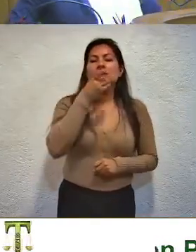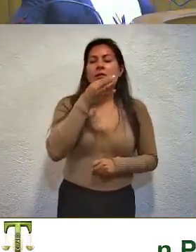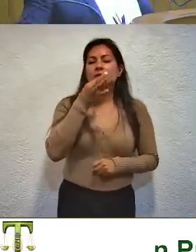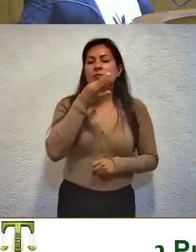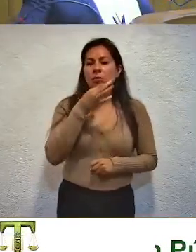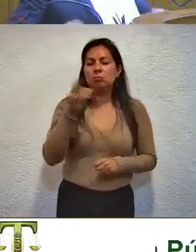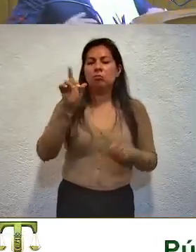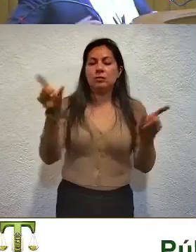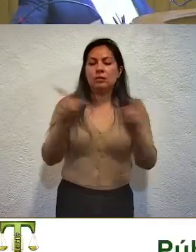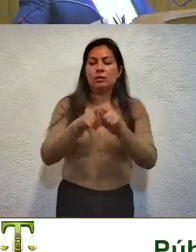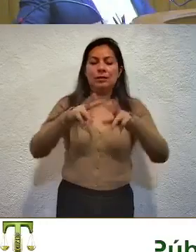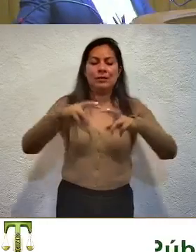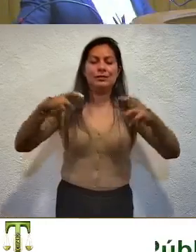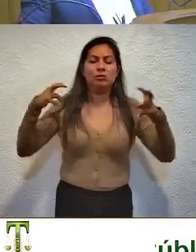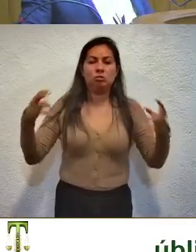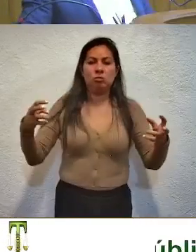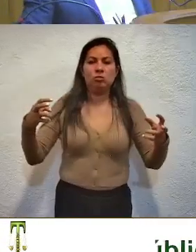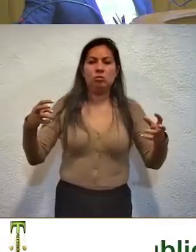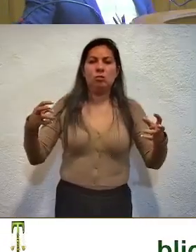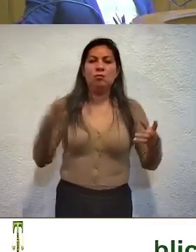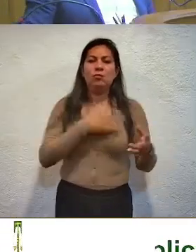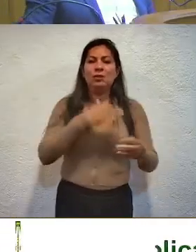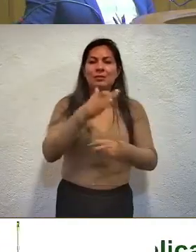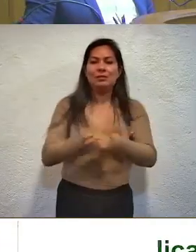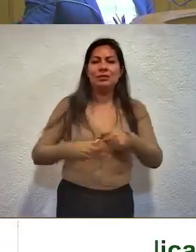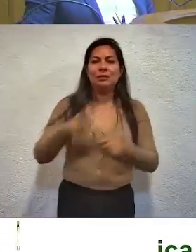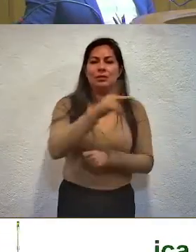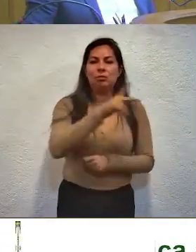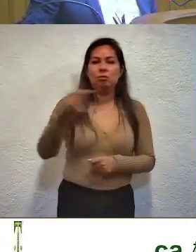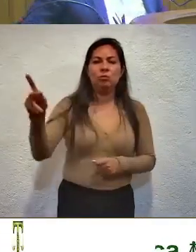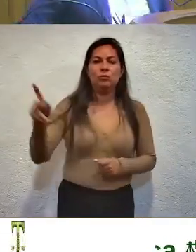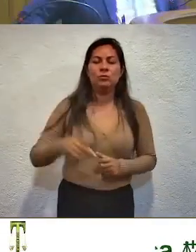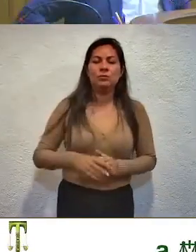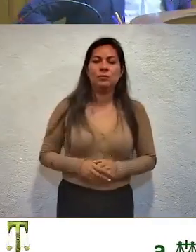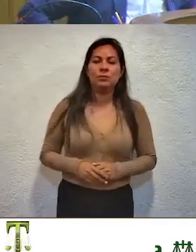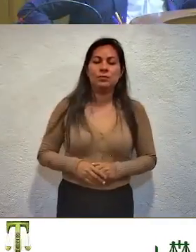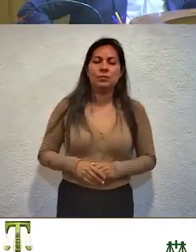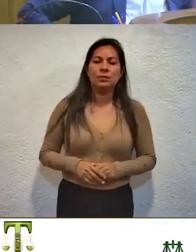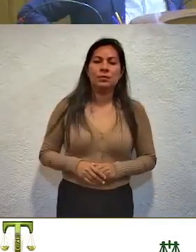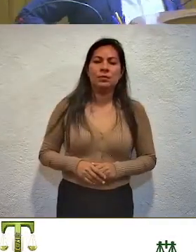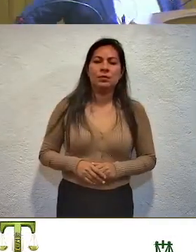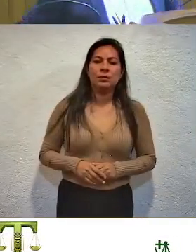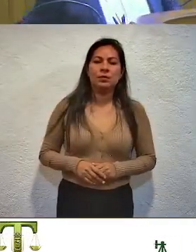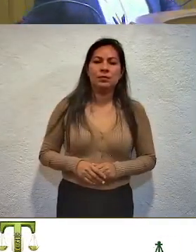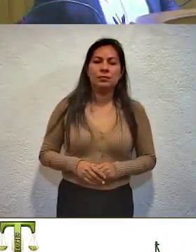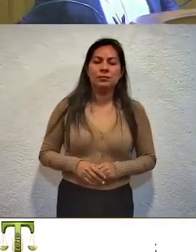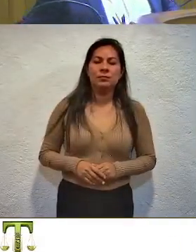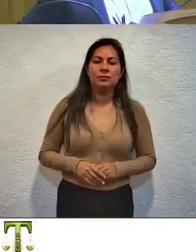13:16, se declara concluida la sesión. Buenas tardes a todas y a todos. Buenas Buenas tardes.